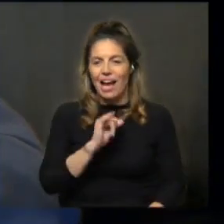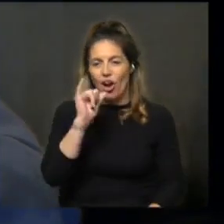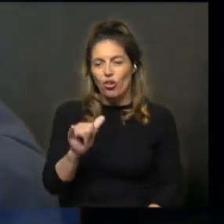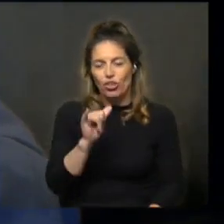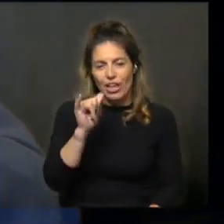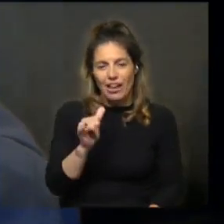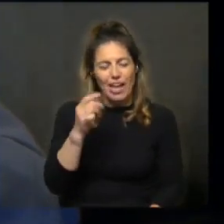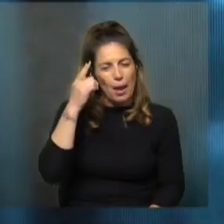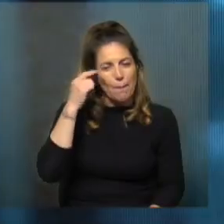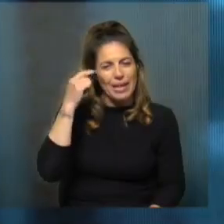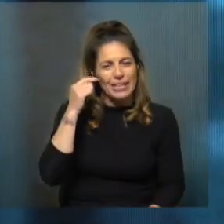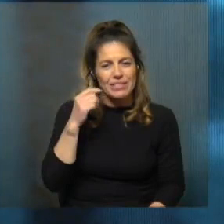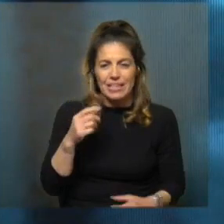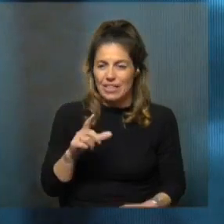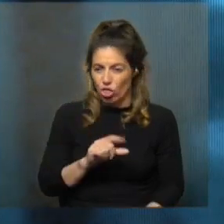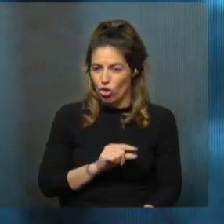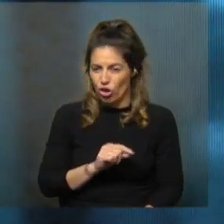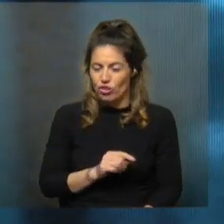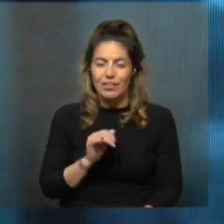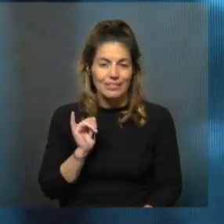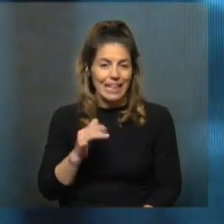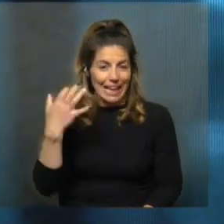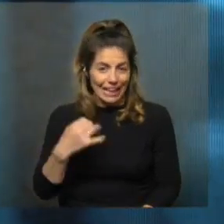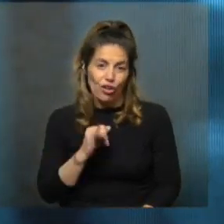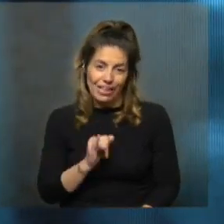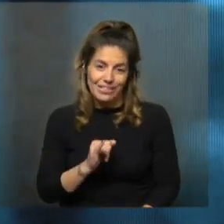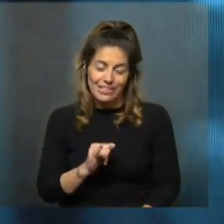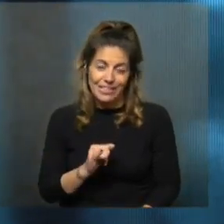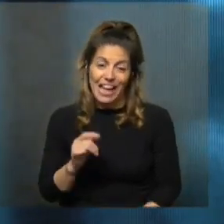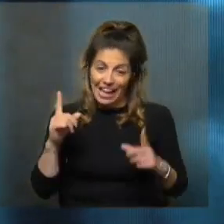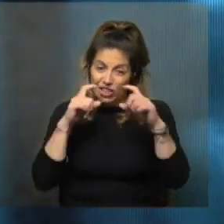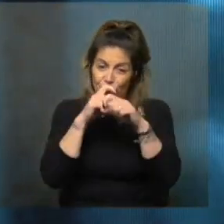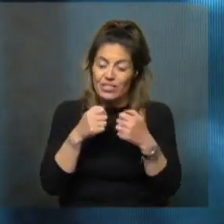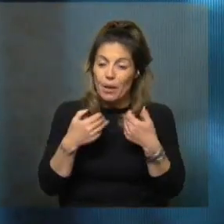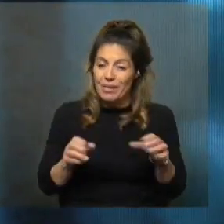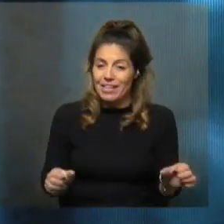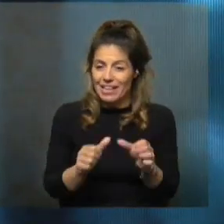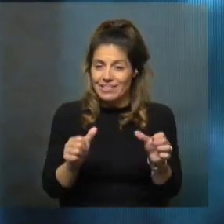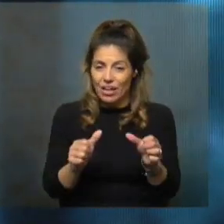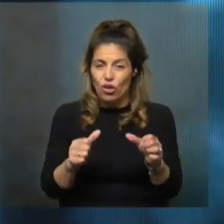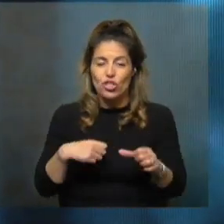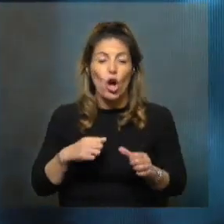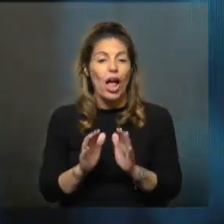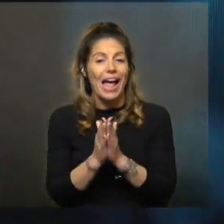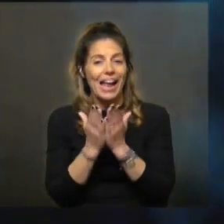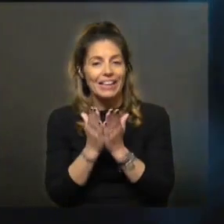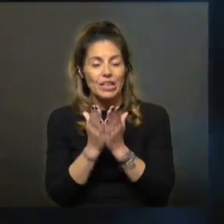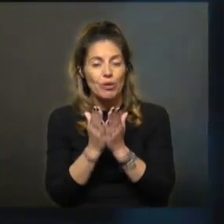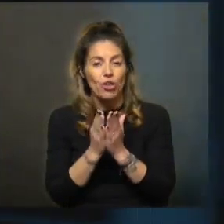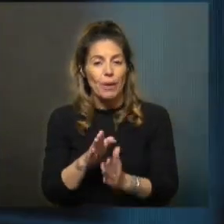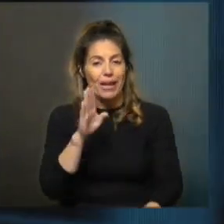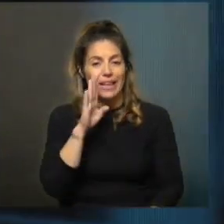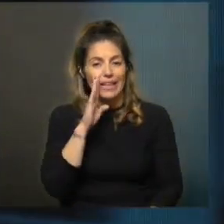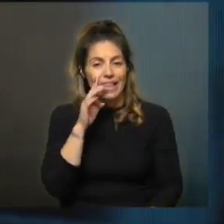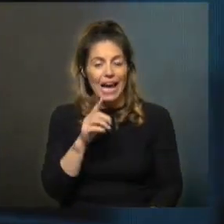dolorosas creo que esa es la razón que cuesta empezar a hacerlo yo el libro maternidad política que aparece en el